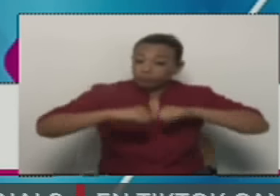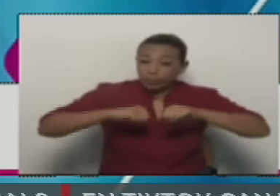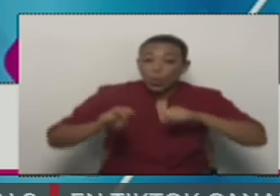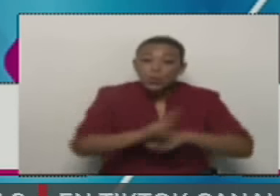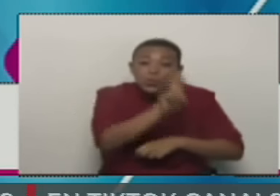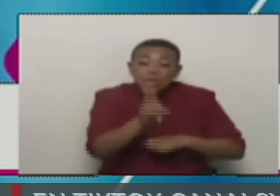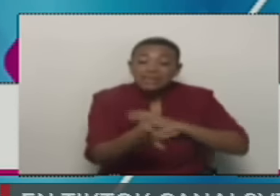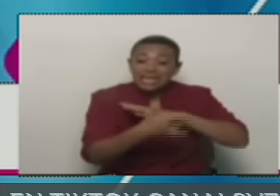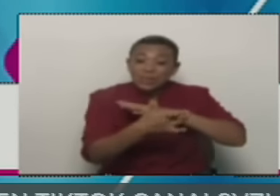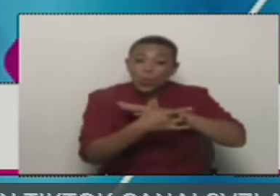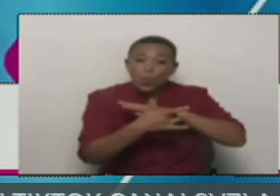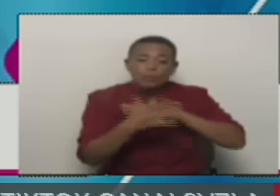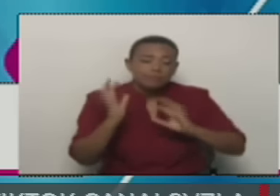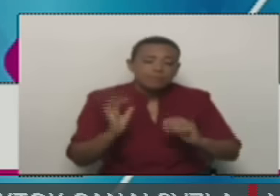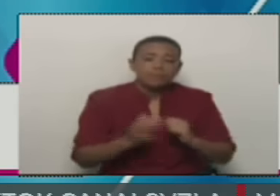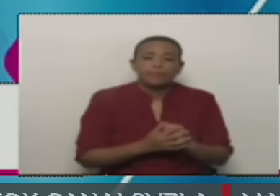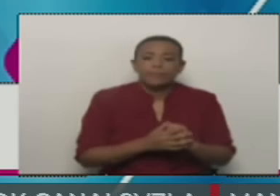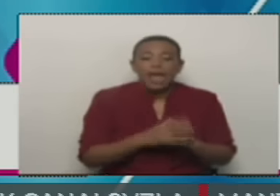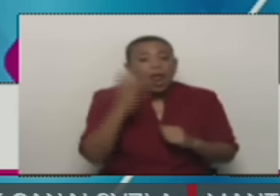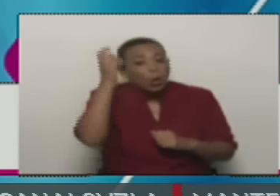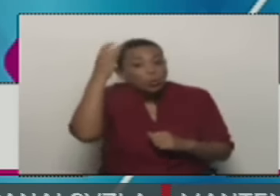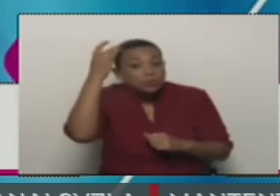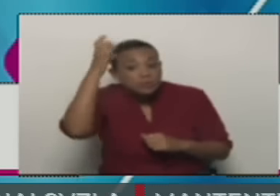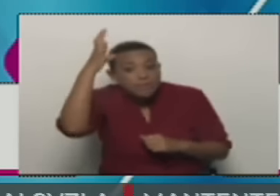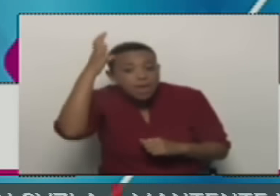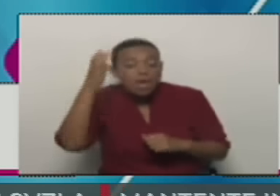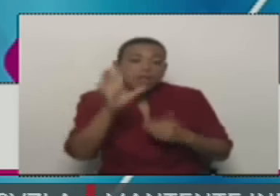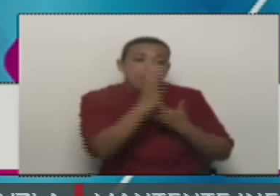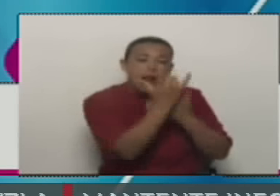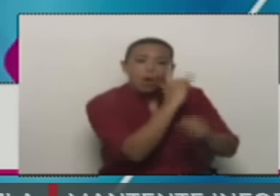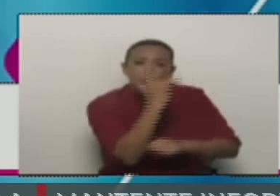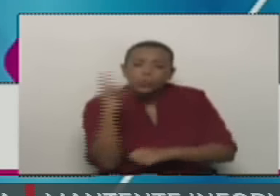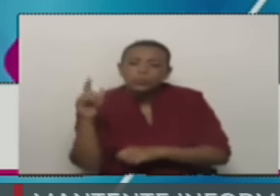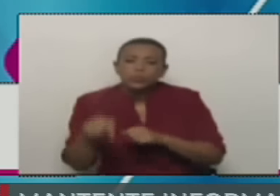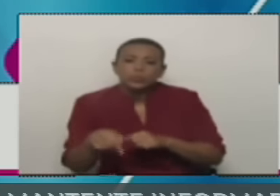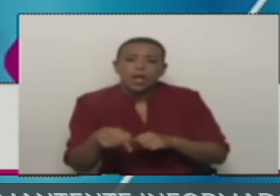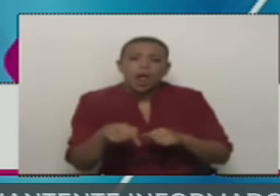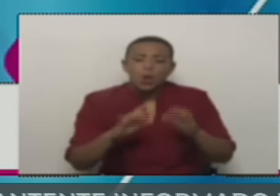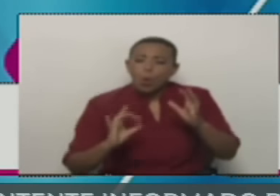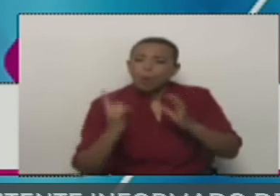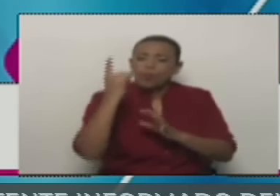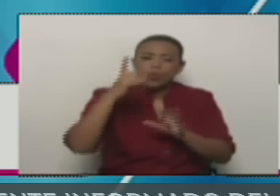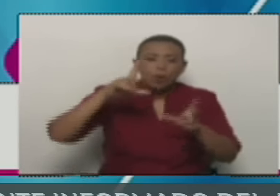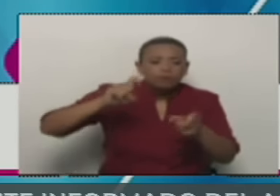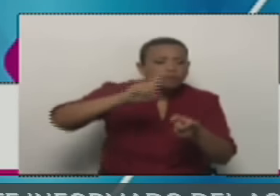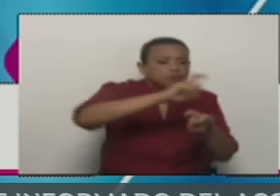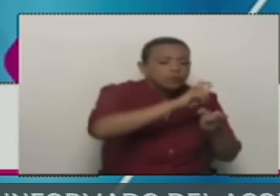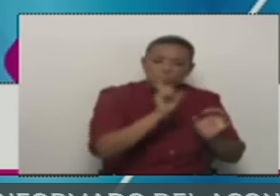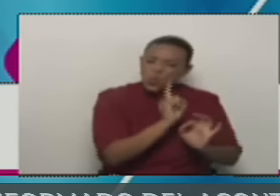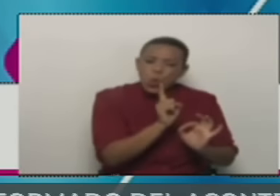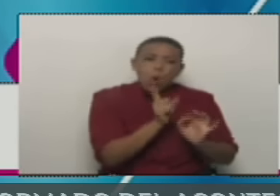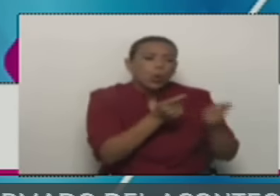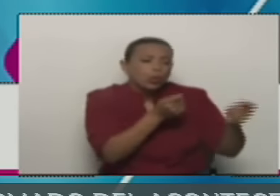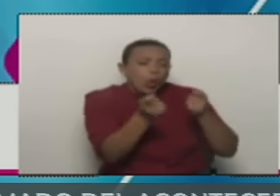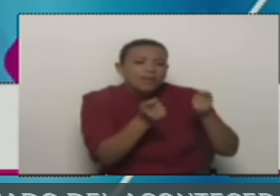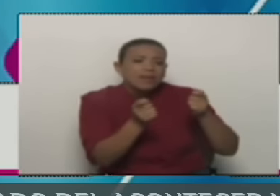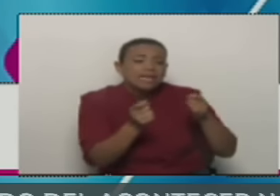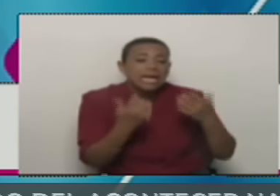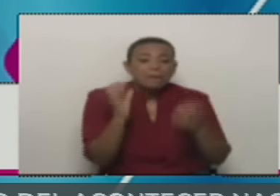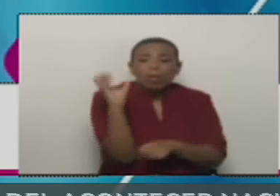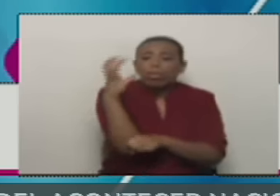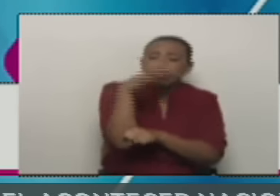esas tecnologías limpias, el conocimiento, la agroecología, los bioinsumos, los biocontroladores, y